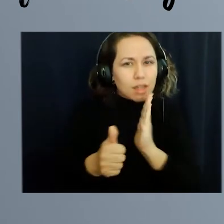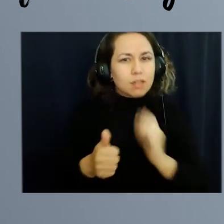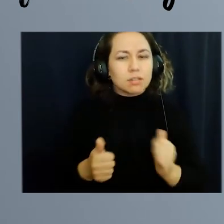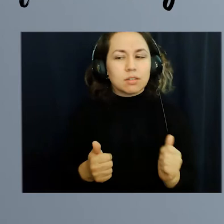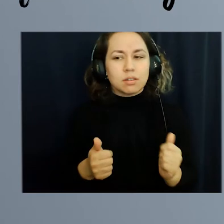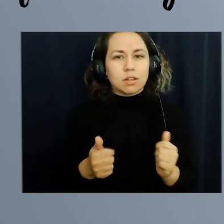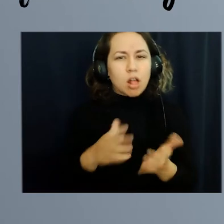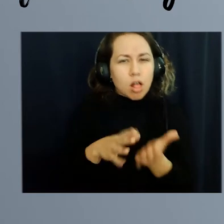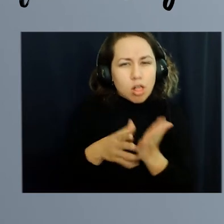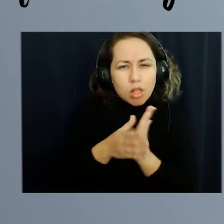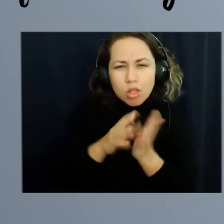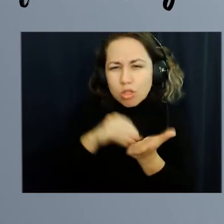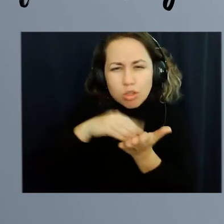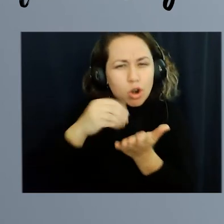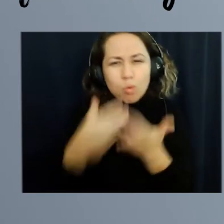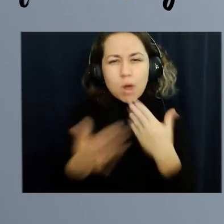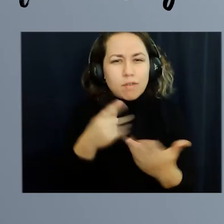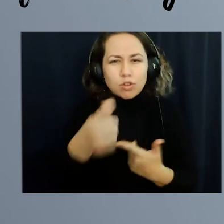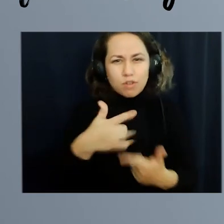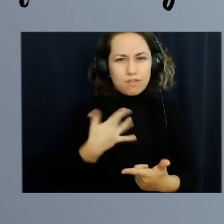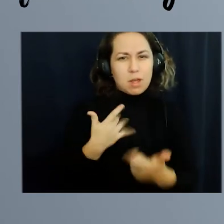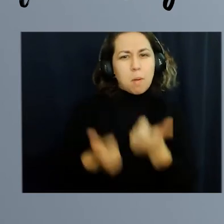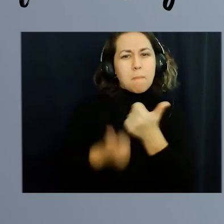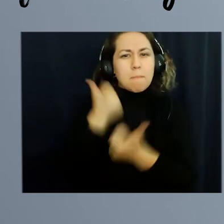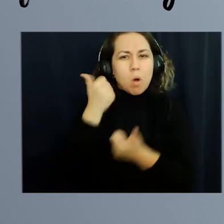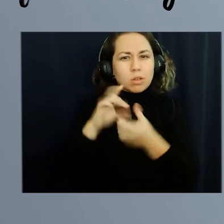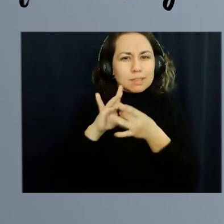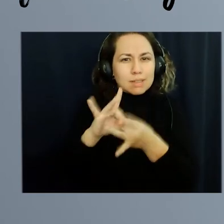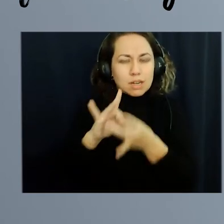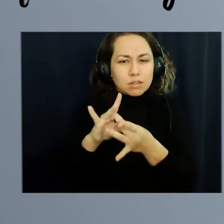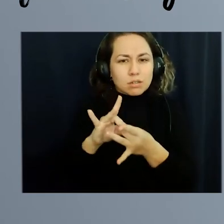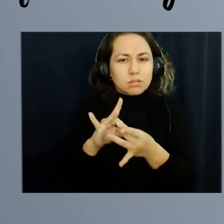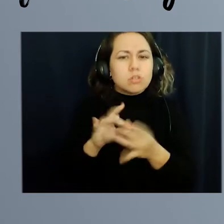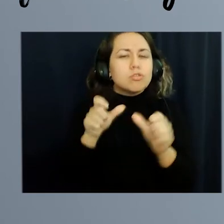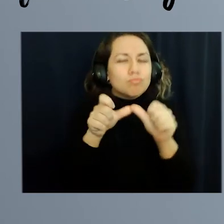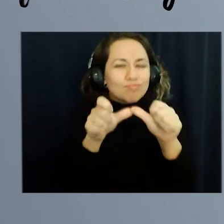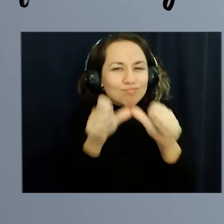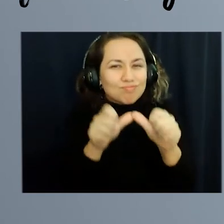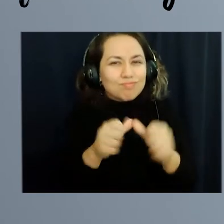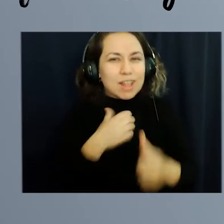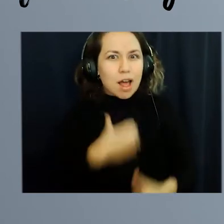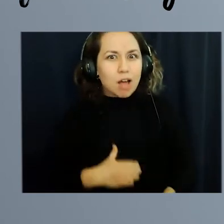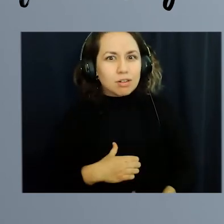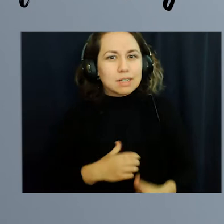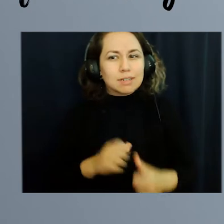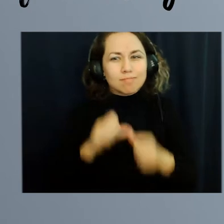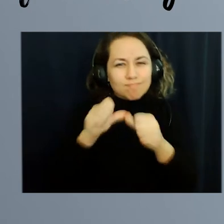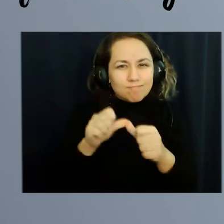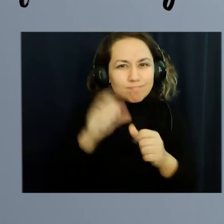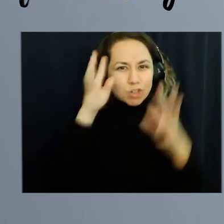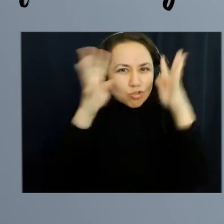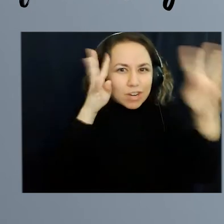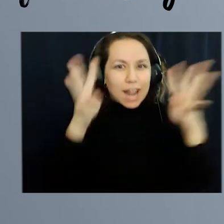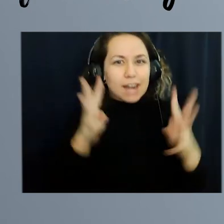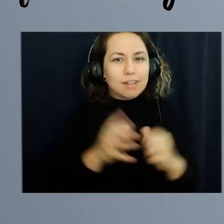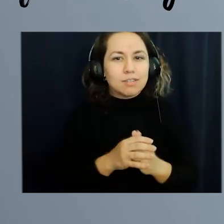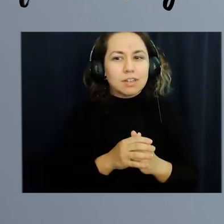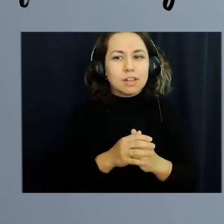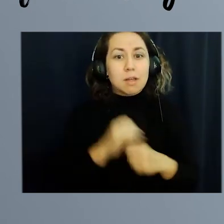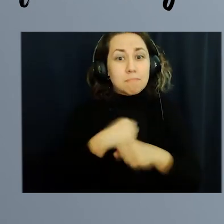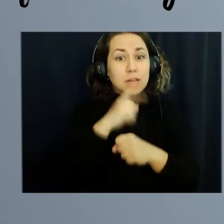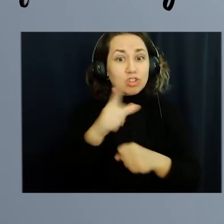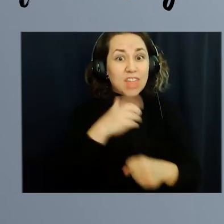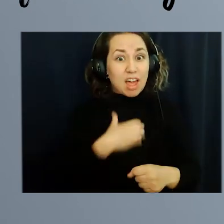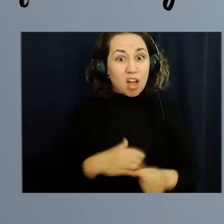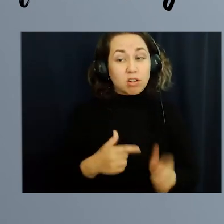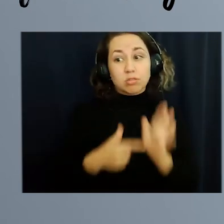pero seguí adelante y mucha gente en mi vida. Pude verlos y emularlos para apoyarme en mi camino. Busca a esa